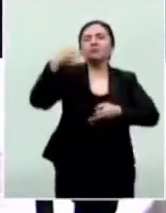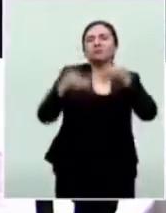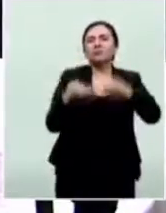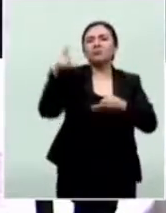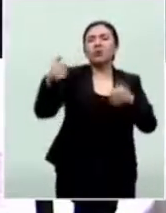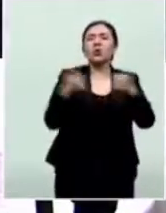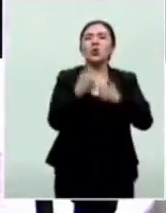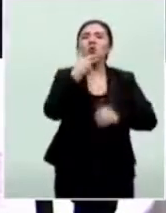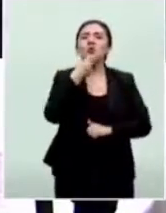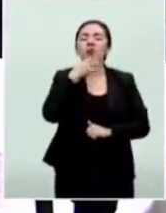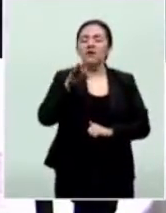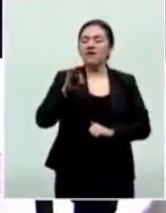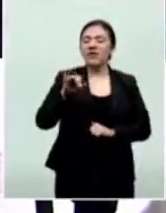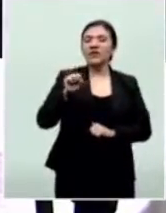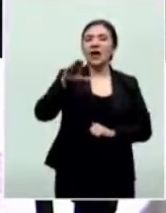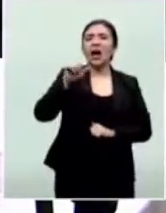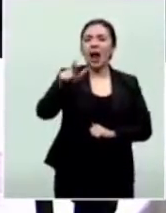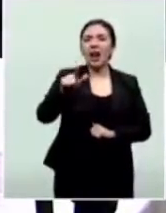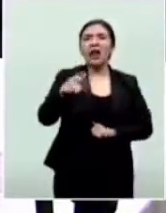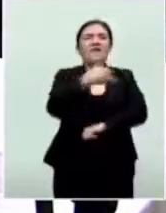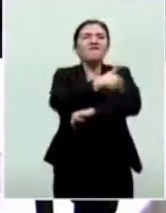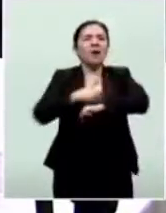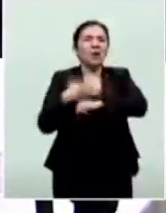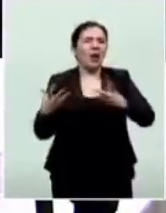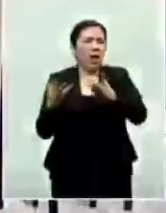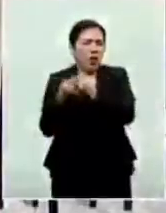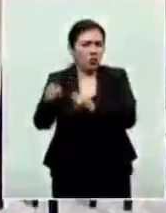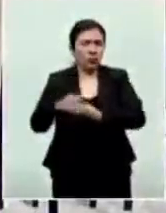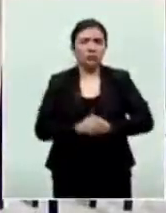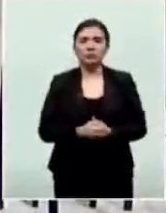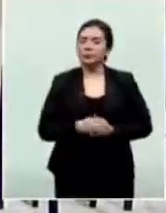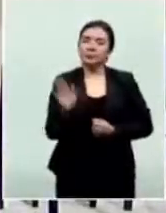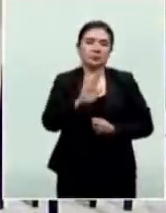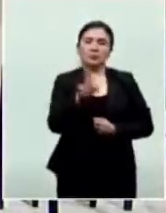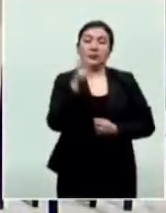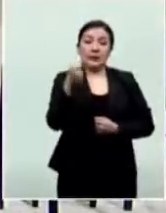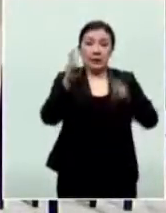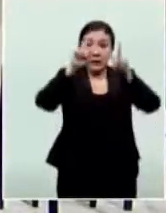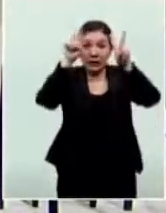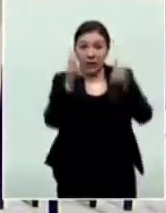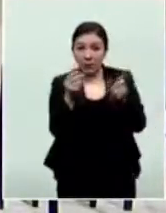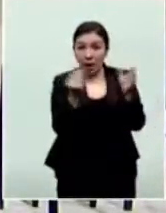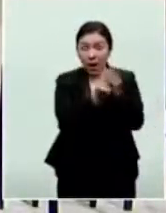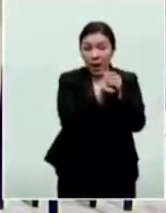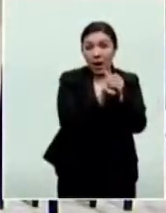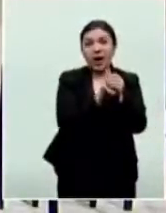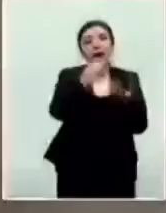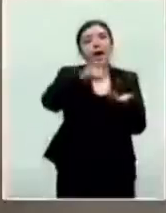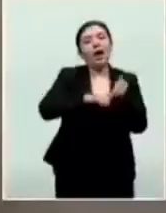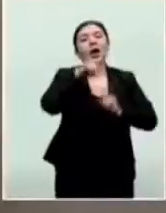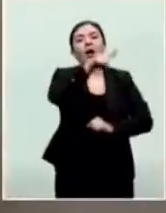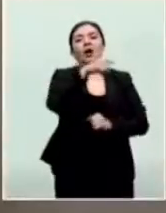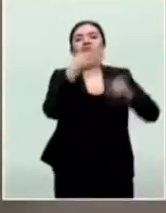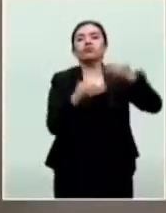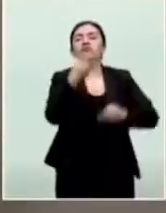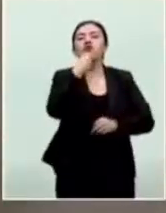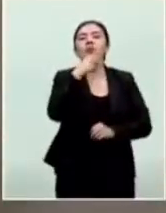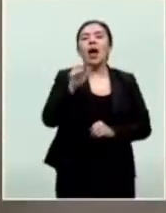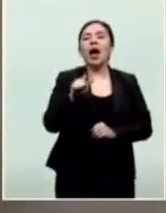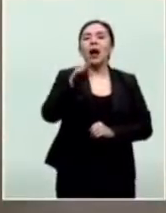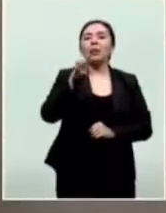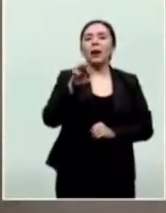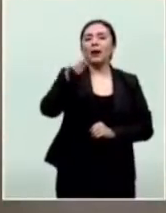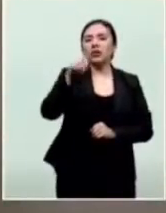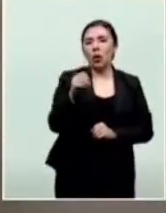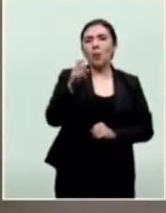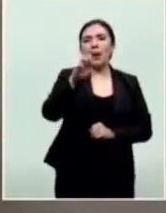tiene el fiscal con su familia política? No, ese asunto lo tiene el ministro Alberto Pérez Dayán, que